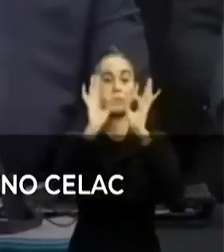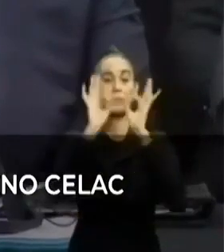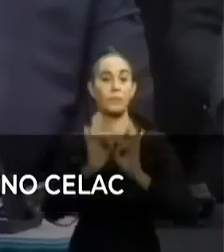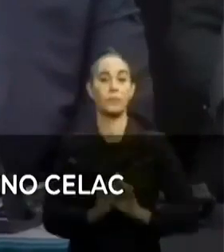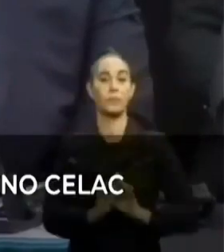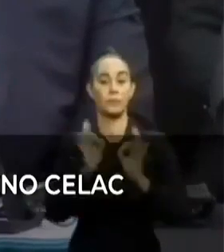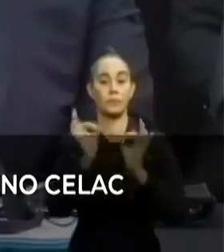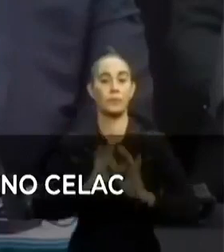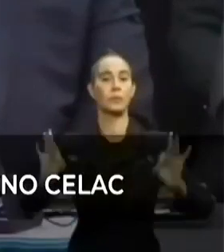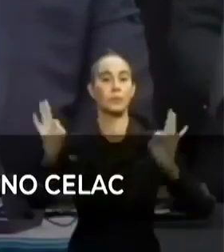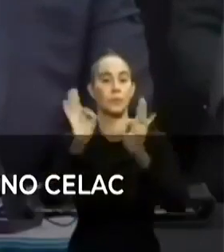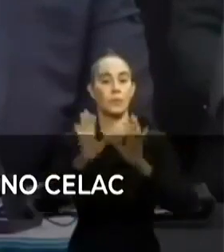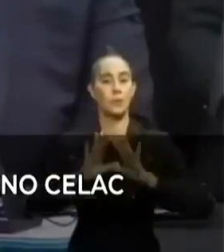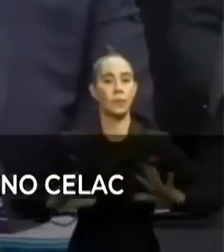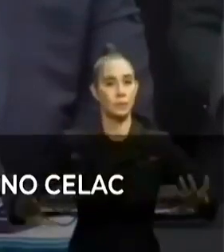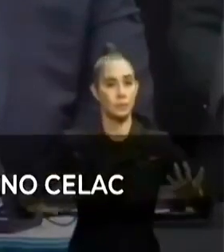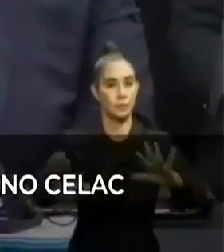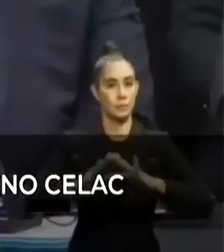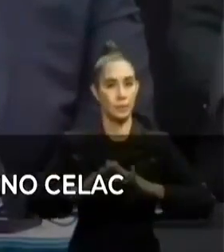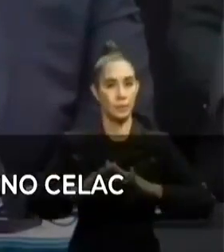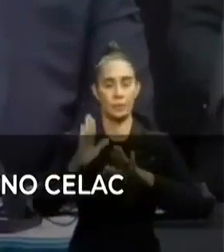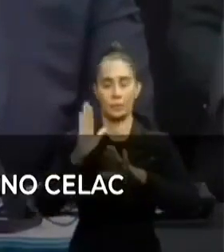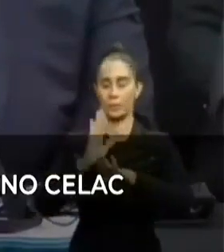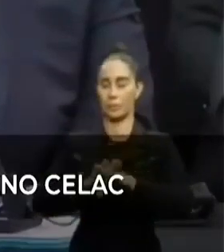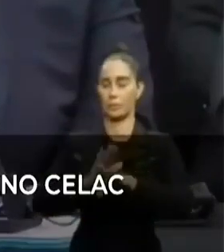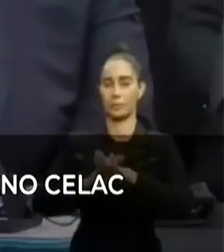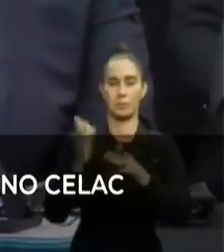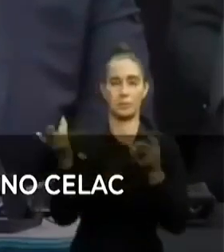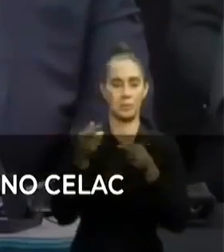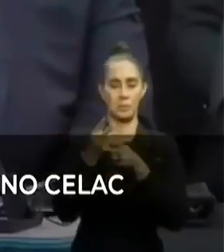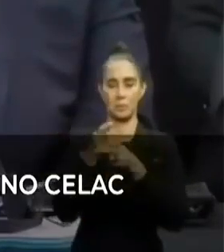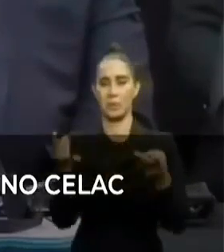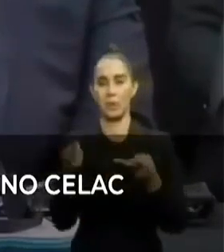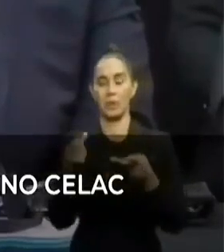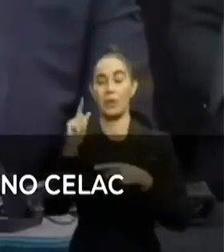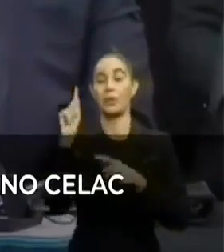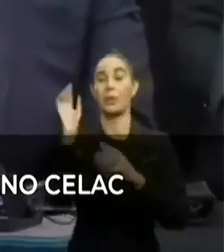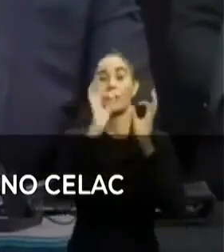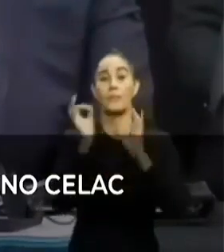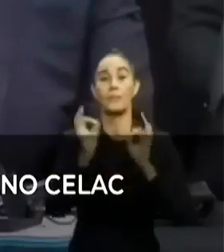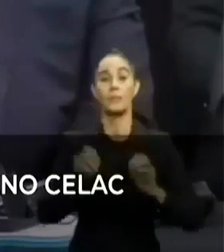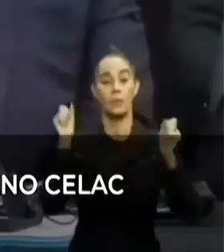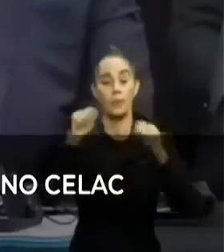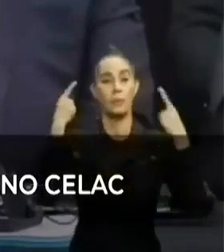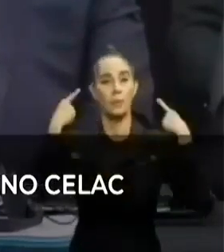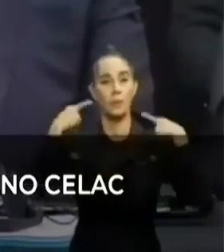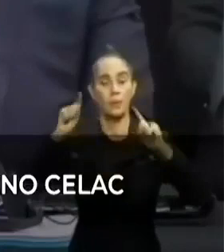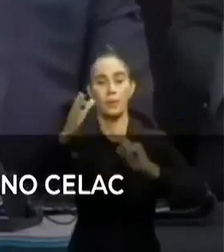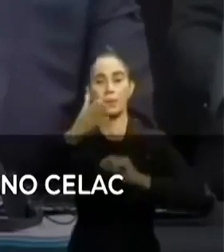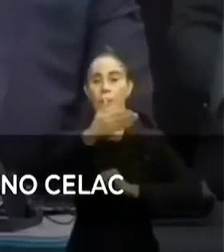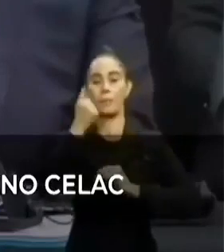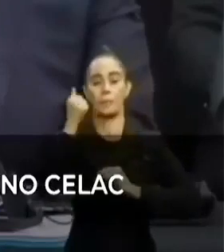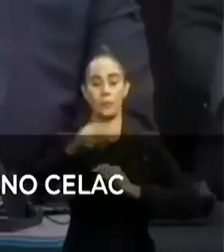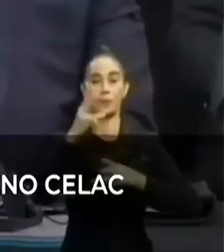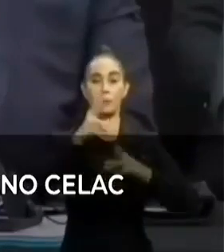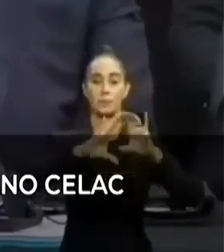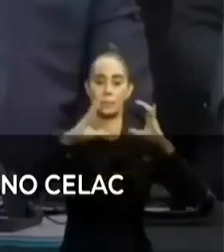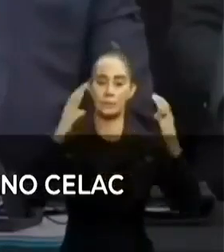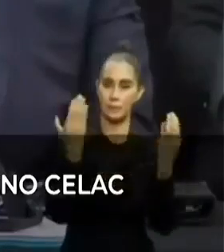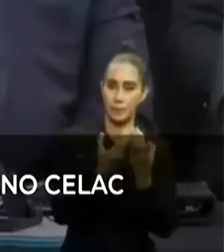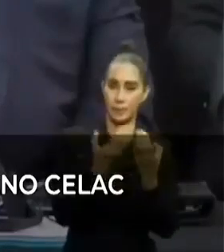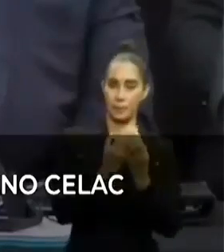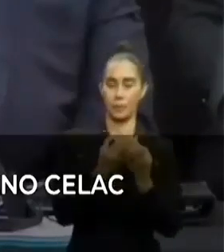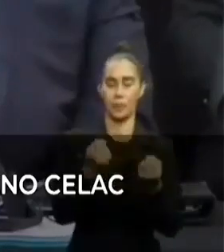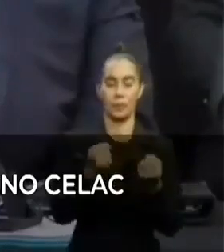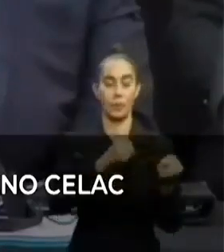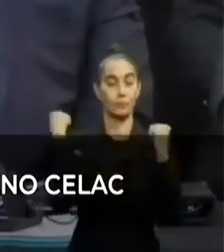importante espacio. No nos llamemos a engaño. La única forma de alcanzar mejores condiciones en este mundo convulso es reforzando